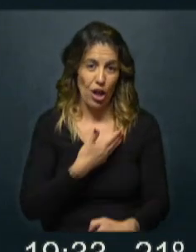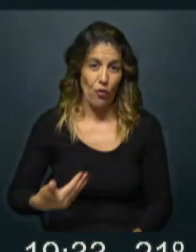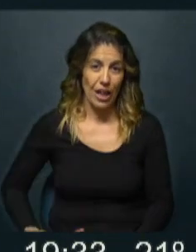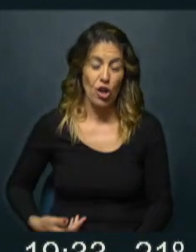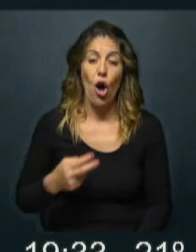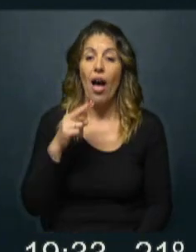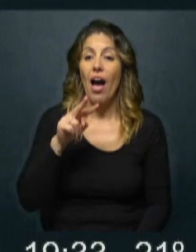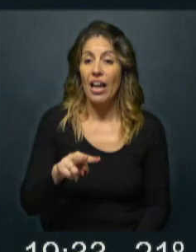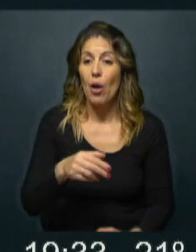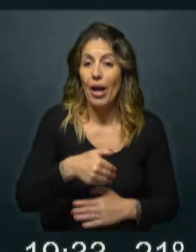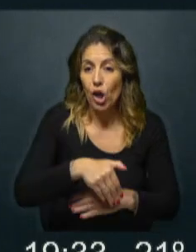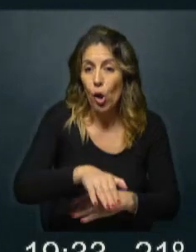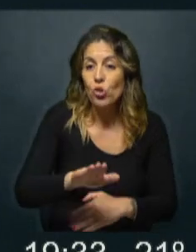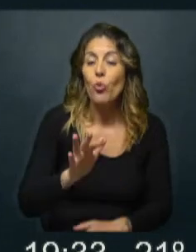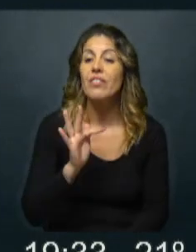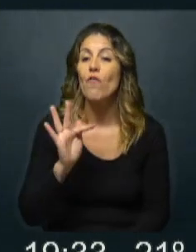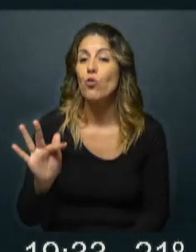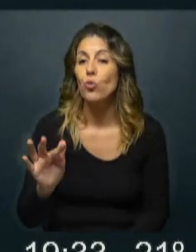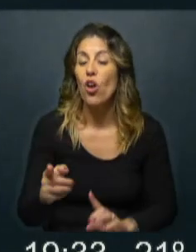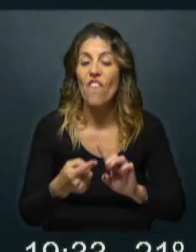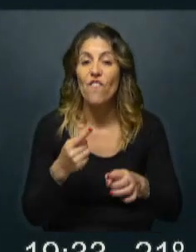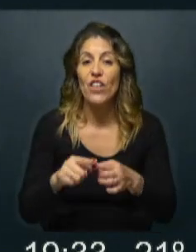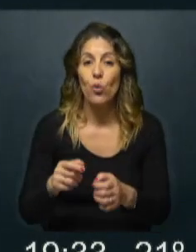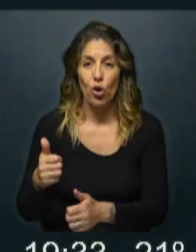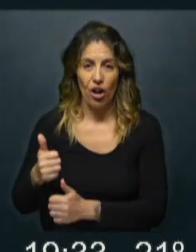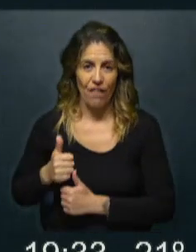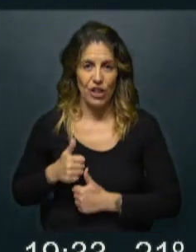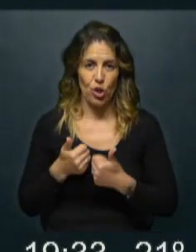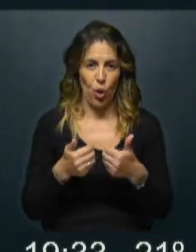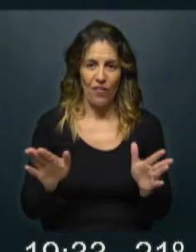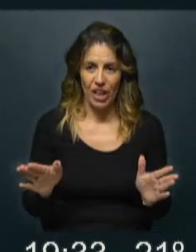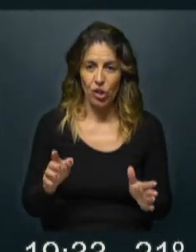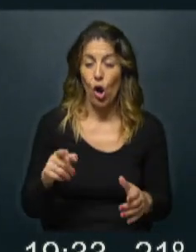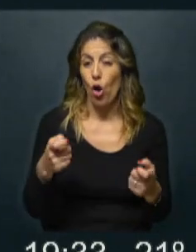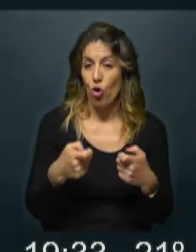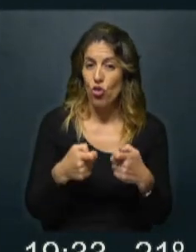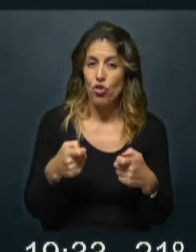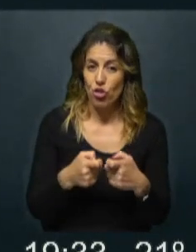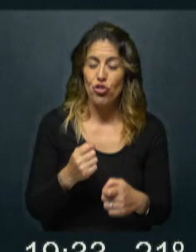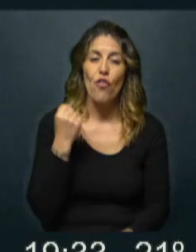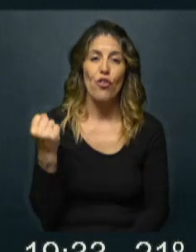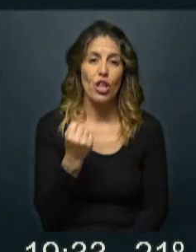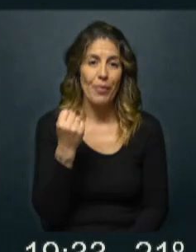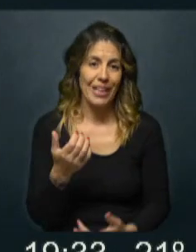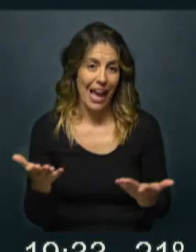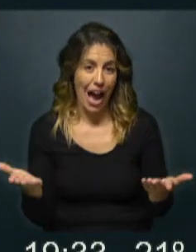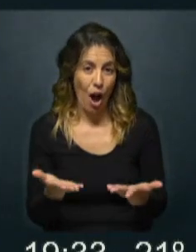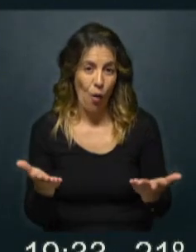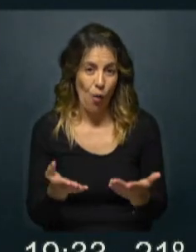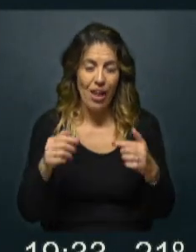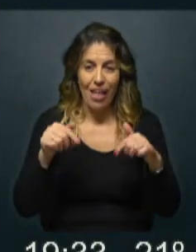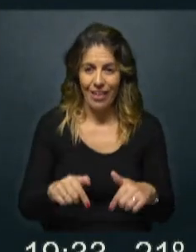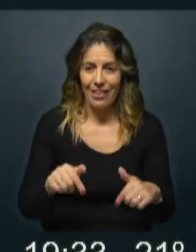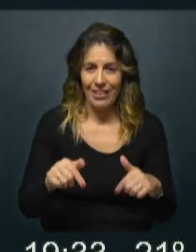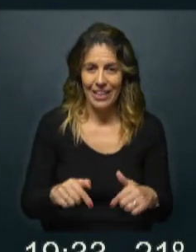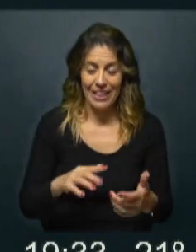Qué consecuencias trae para adelante en el vínculo de Cabildo abierto con los socios que fundamentalmente ahora en este en